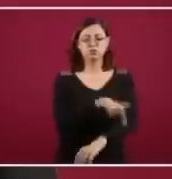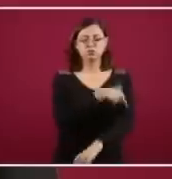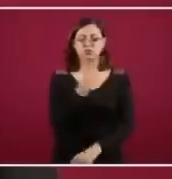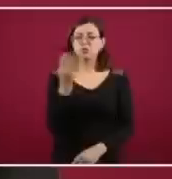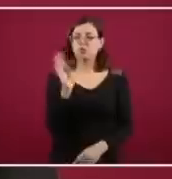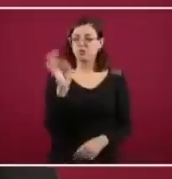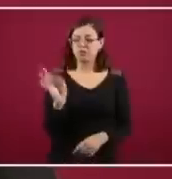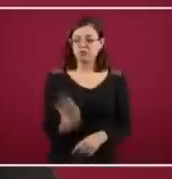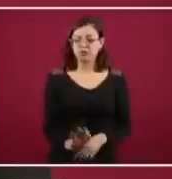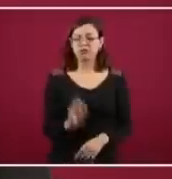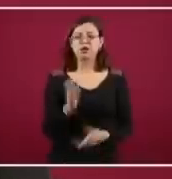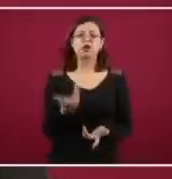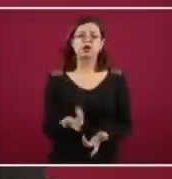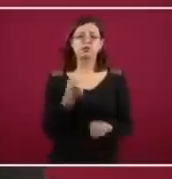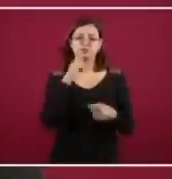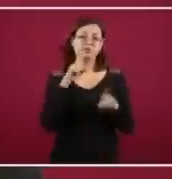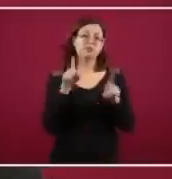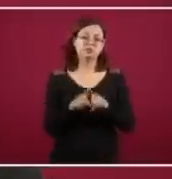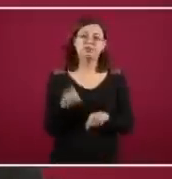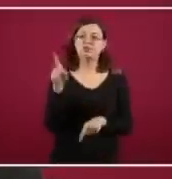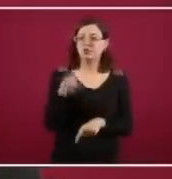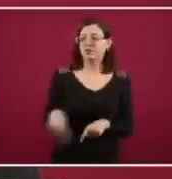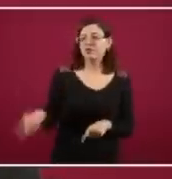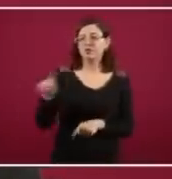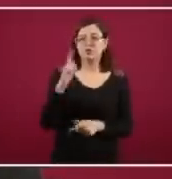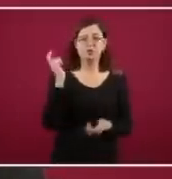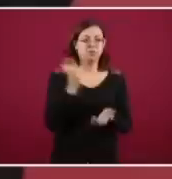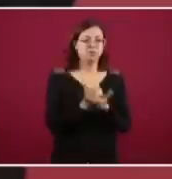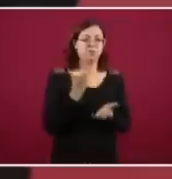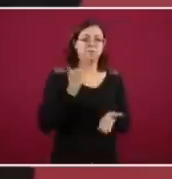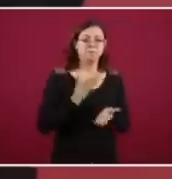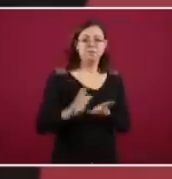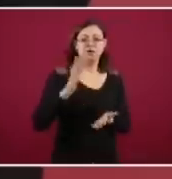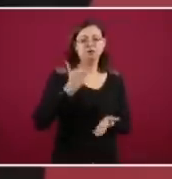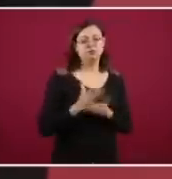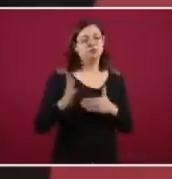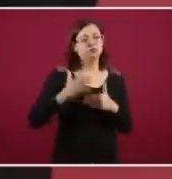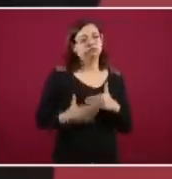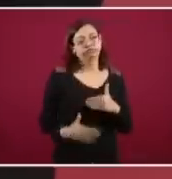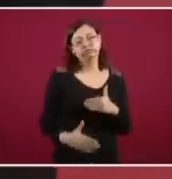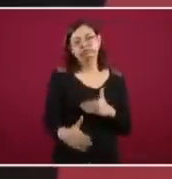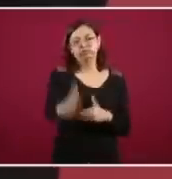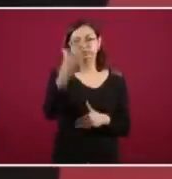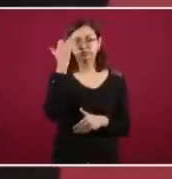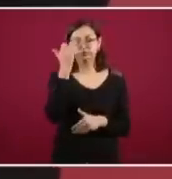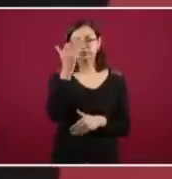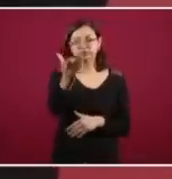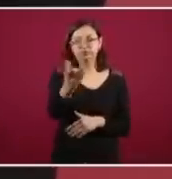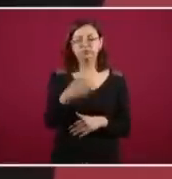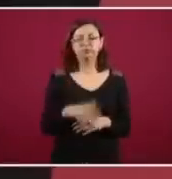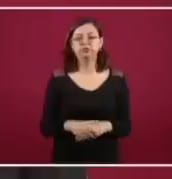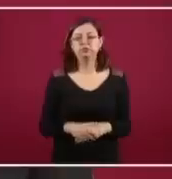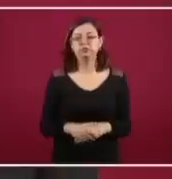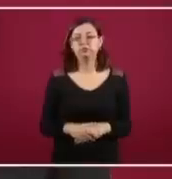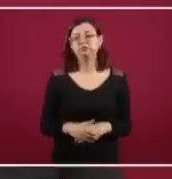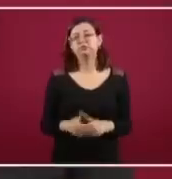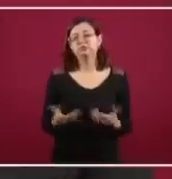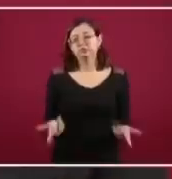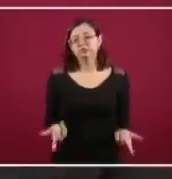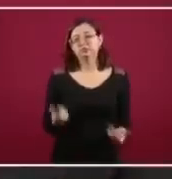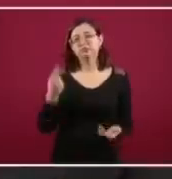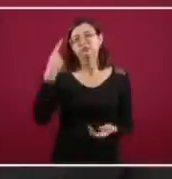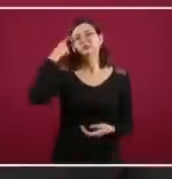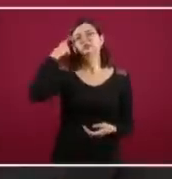y bueno, se van a pagar las mensualidades durante el tiempo que dure cada uno de esos cursos. Y esto tenemos